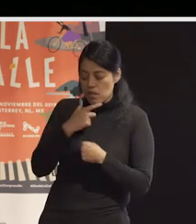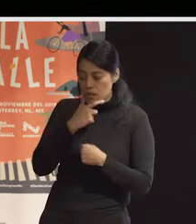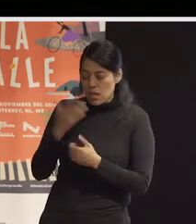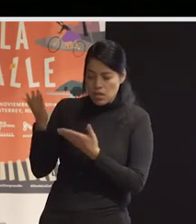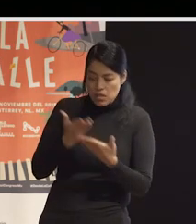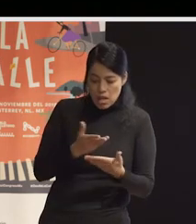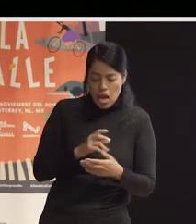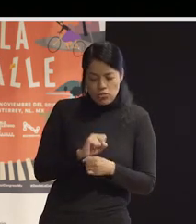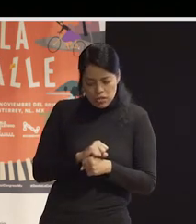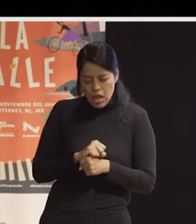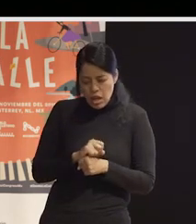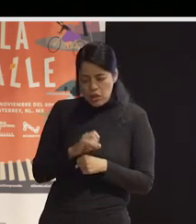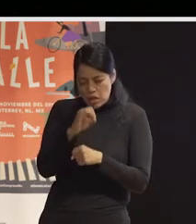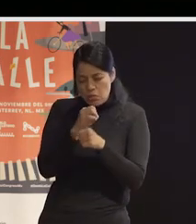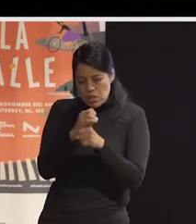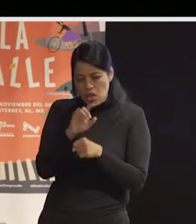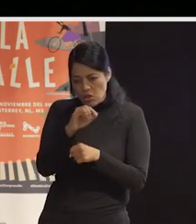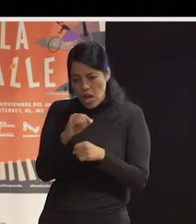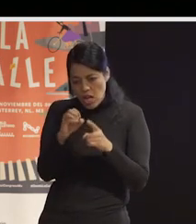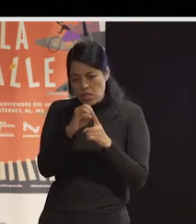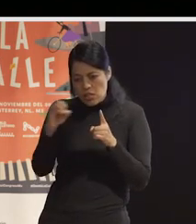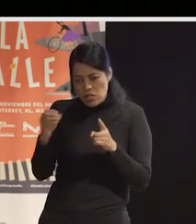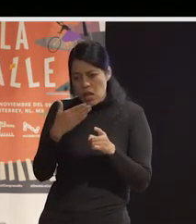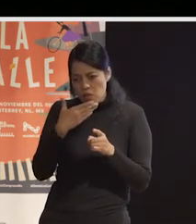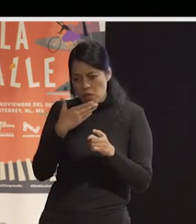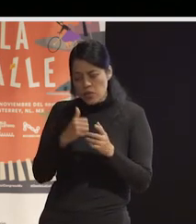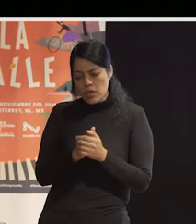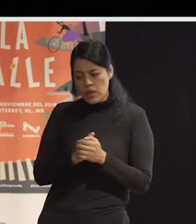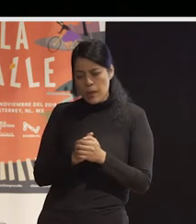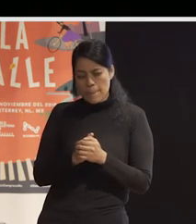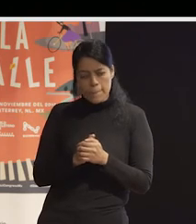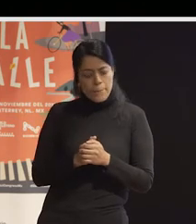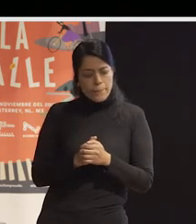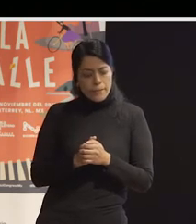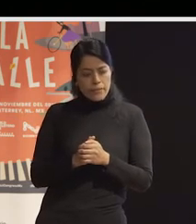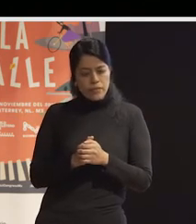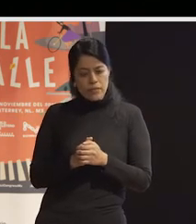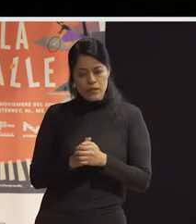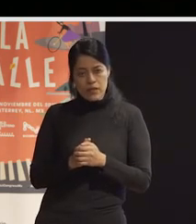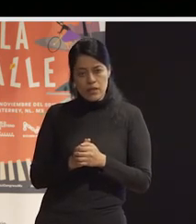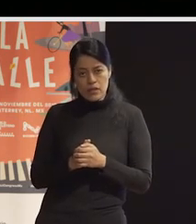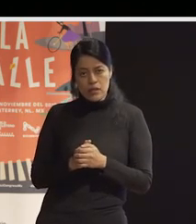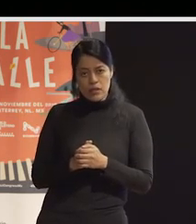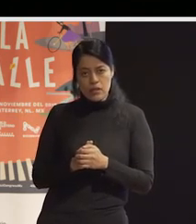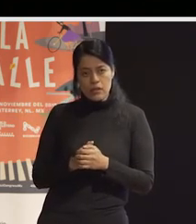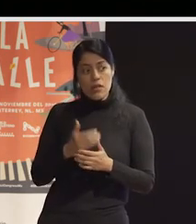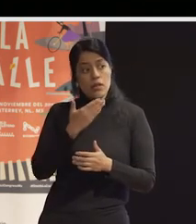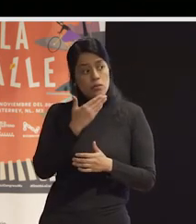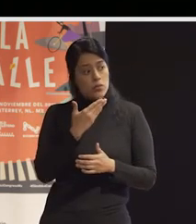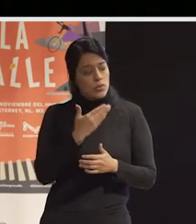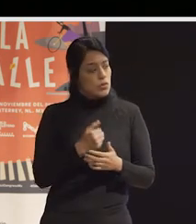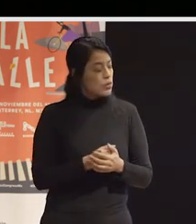que hay una comparación y nada para esas personas en eeuu claro bueno estamos bien